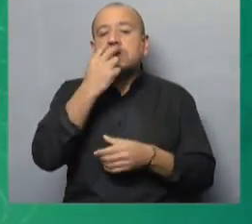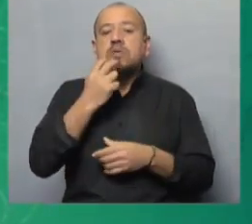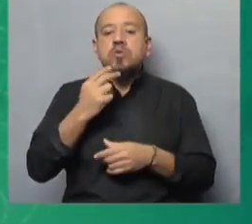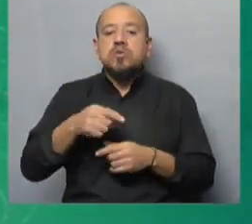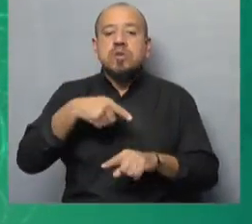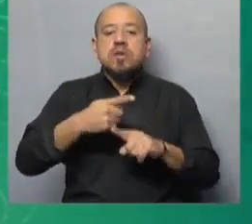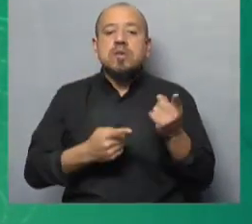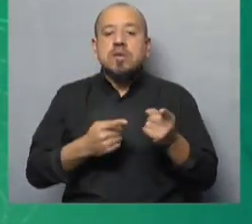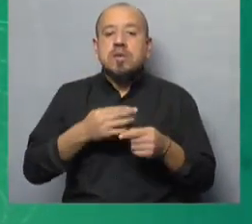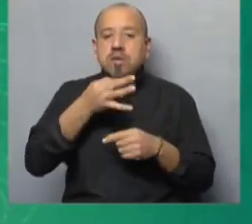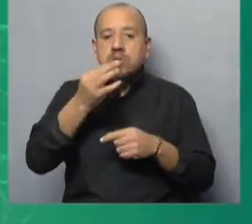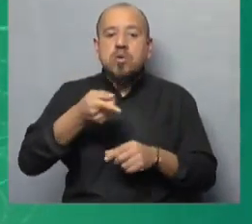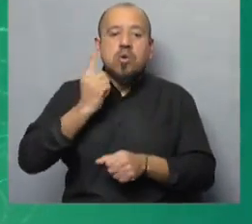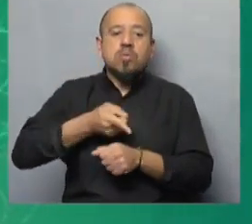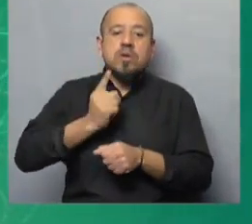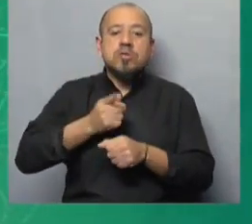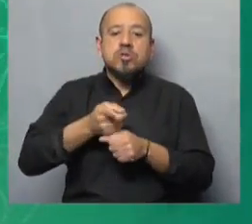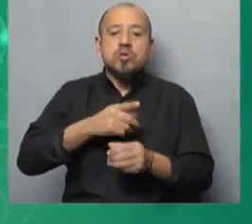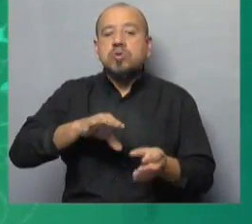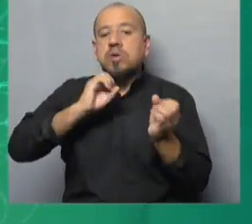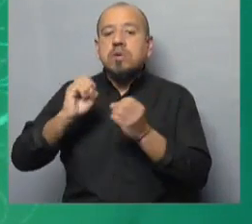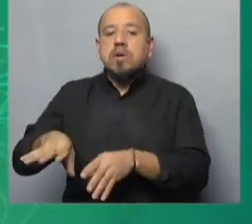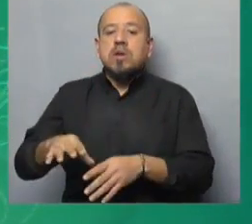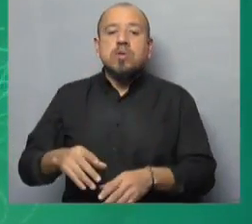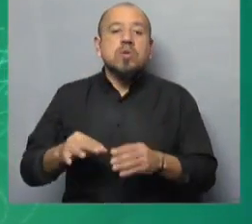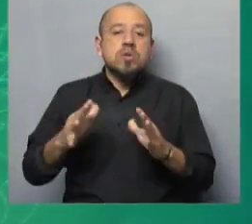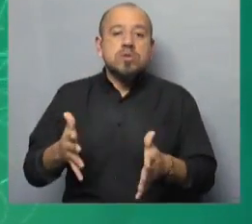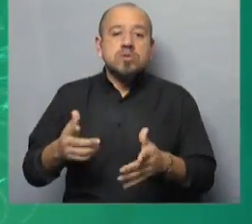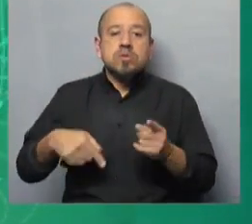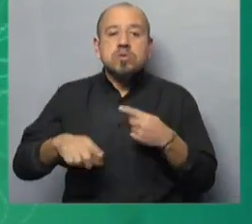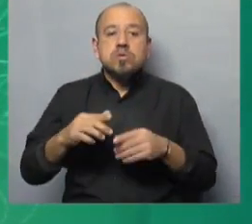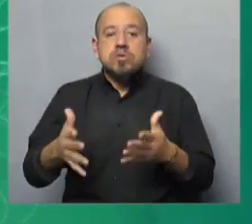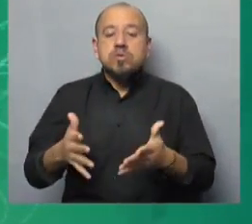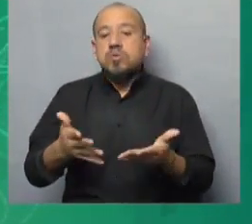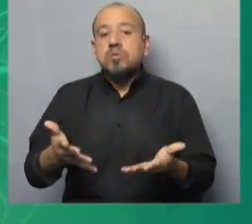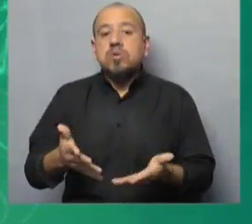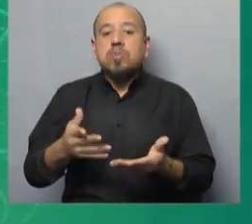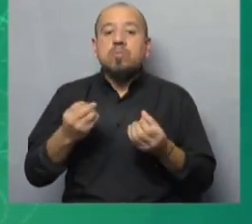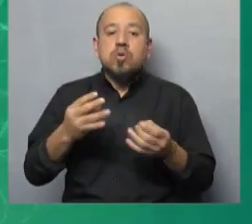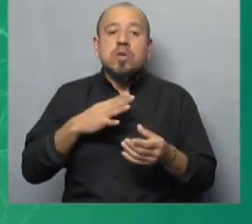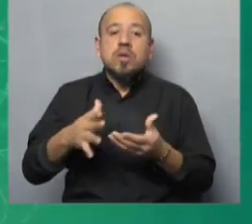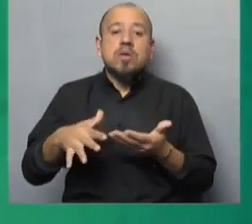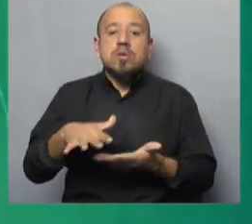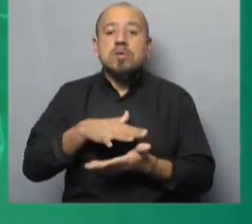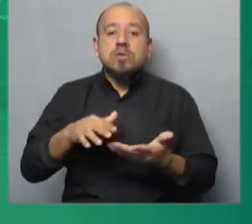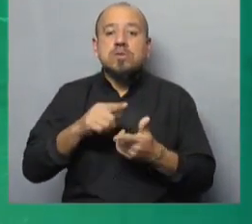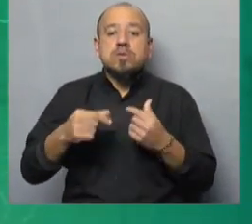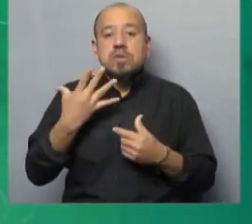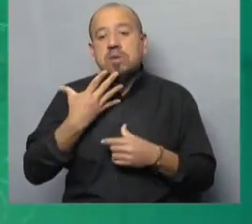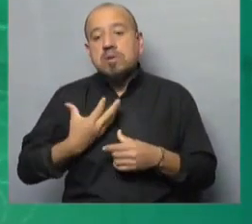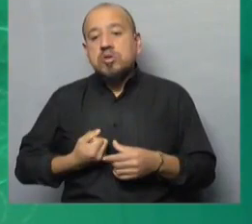joven dijo que fue obligado a descender de la unidad y que no se encontraba en un buen momento ya que cursaba un cuadro de depresión